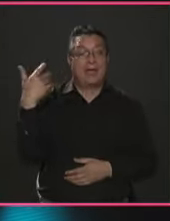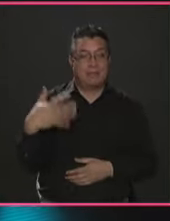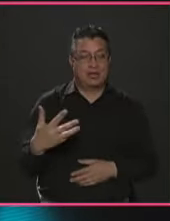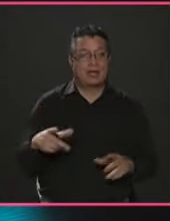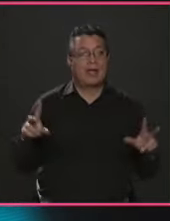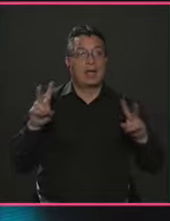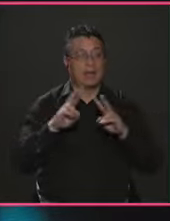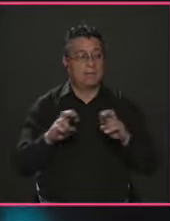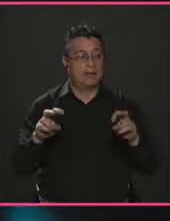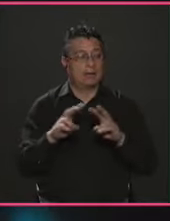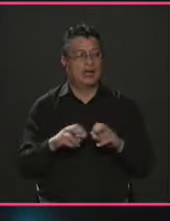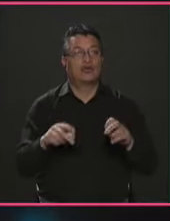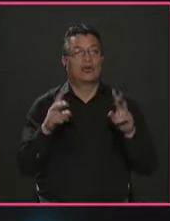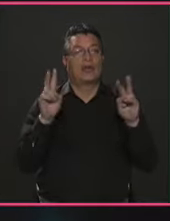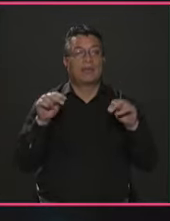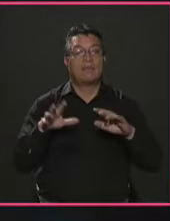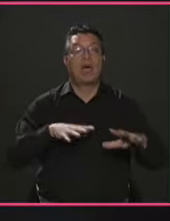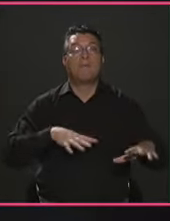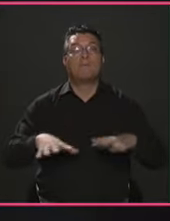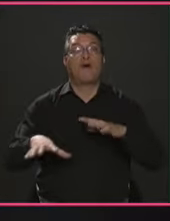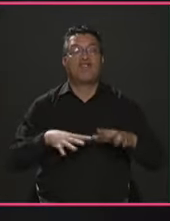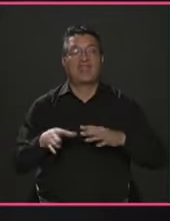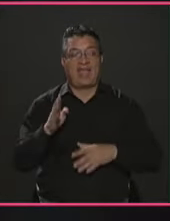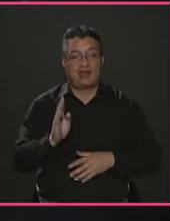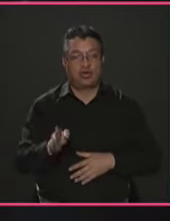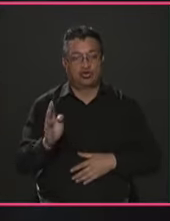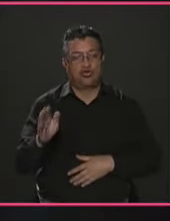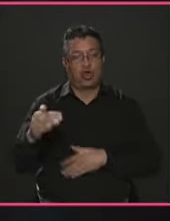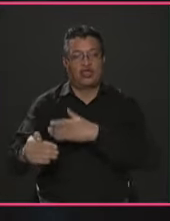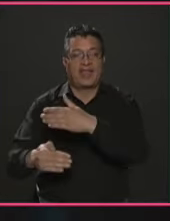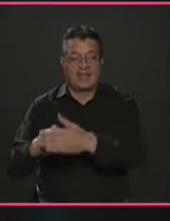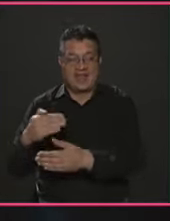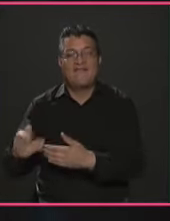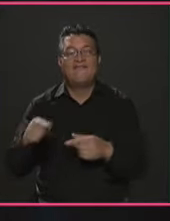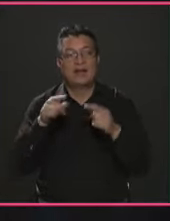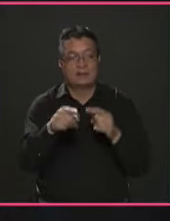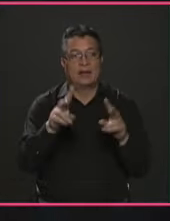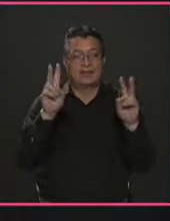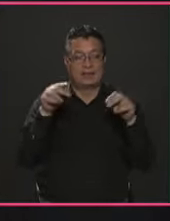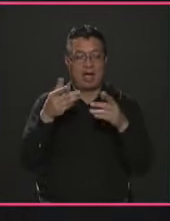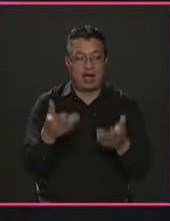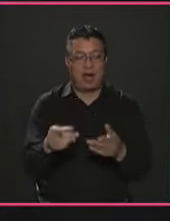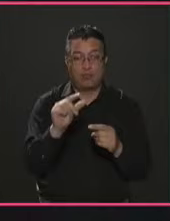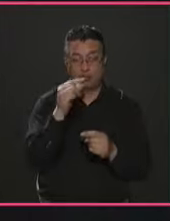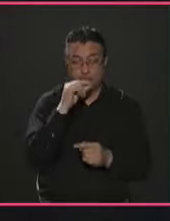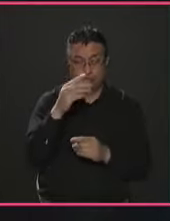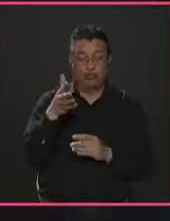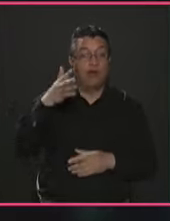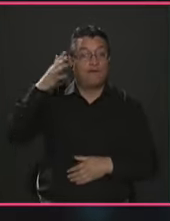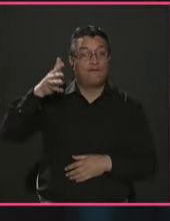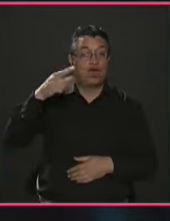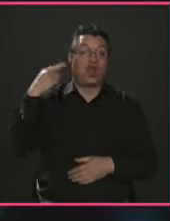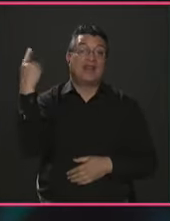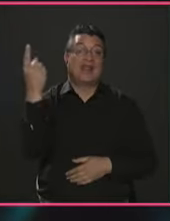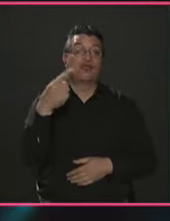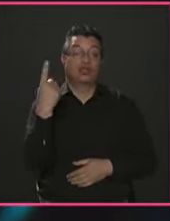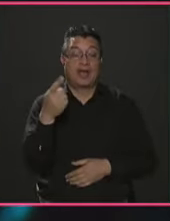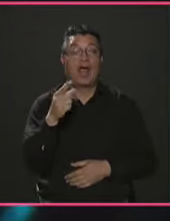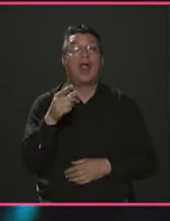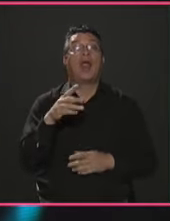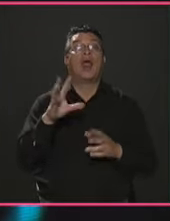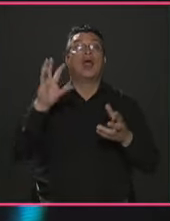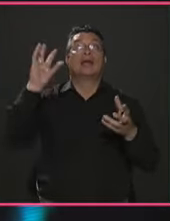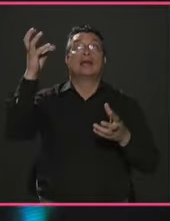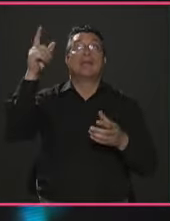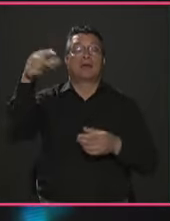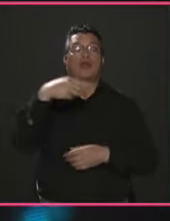investigación sobre movilidad sostenible es el tema que viene a continuación hace muy poco participó en el foro Nacional sobre política climática en